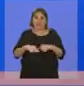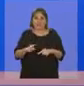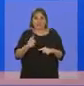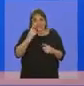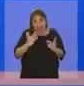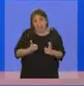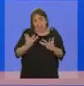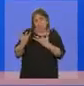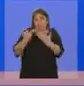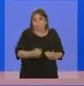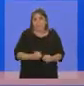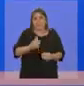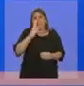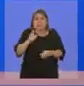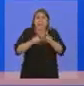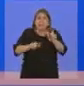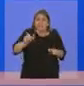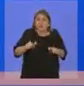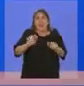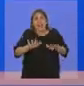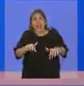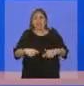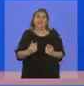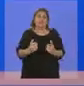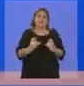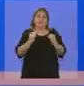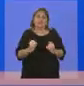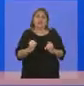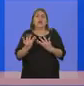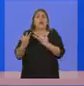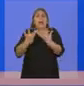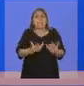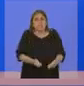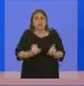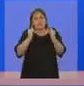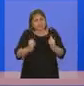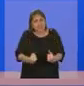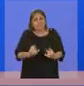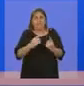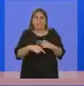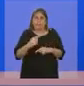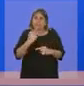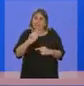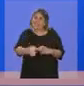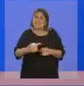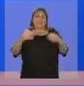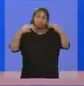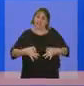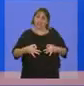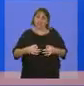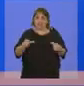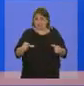acompañar a los miles de uruguayos que necesitan una voz de tranquilidad, una voz transparente que hemos